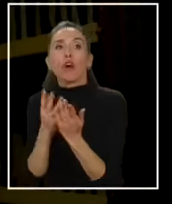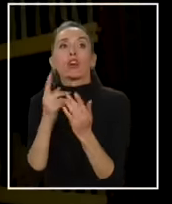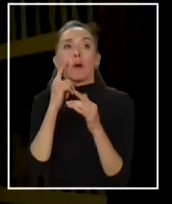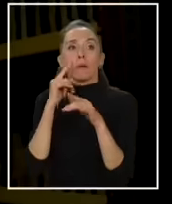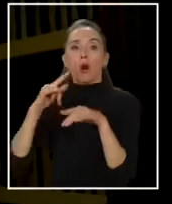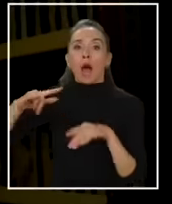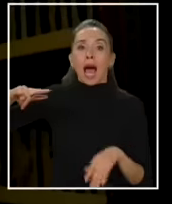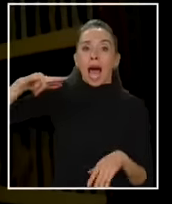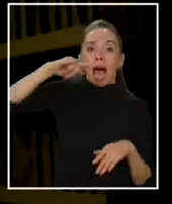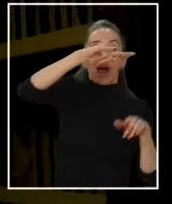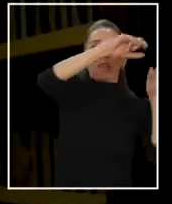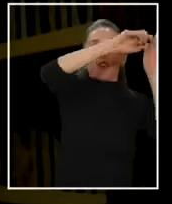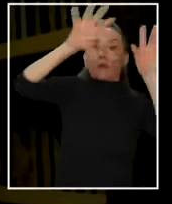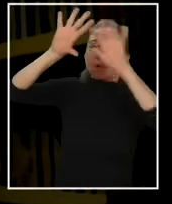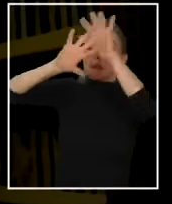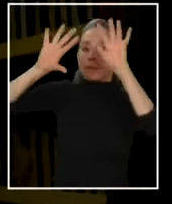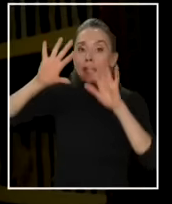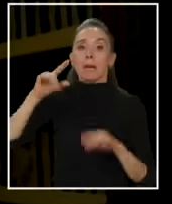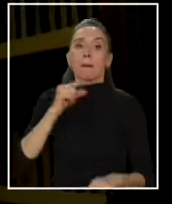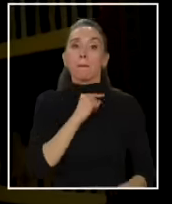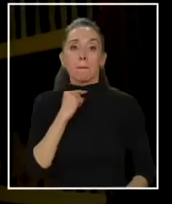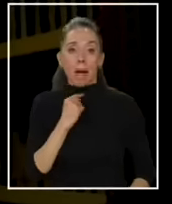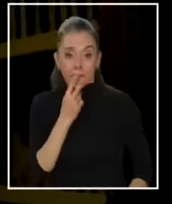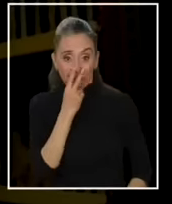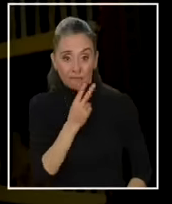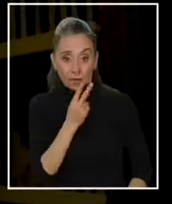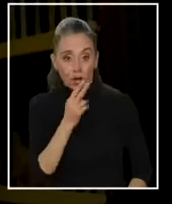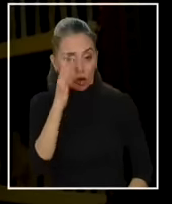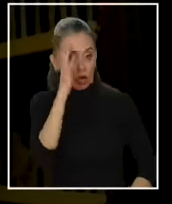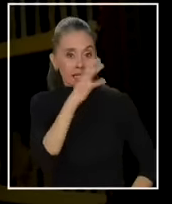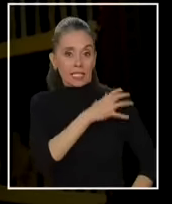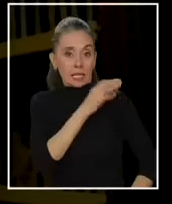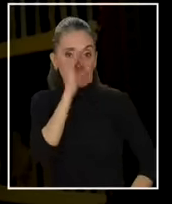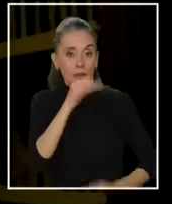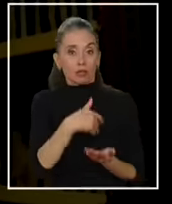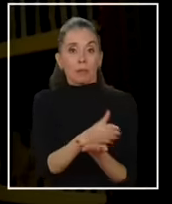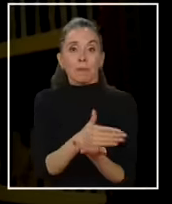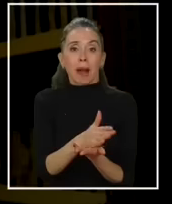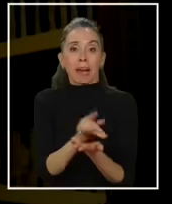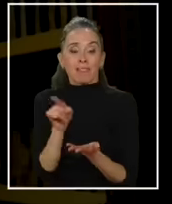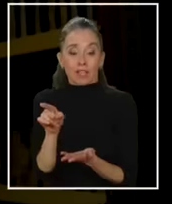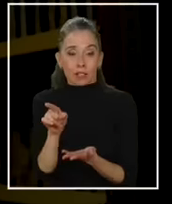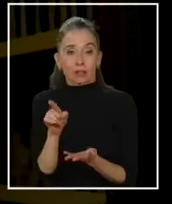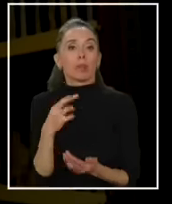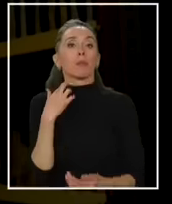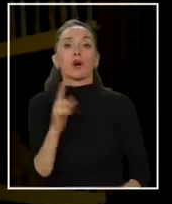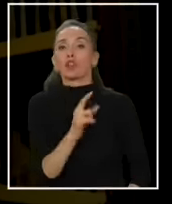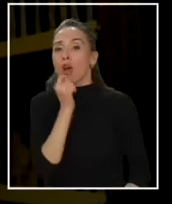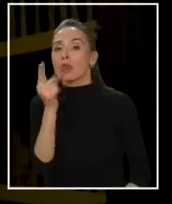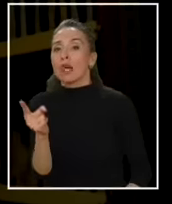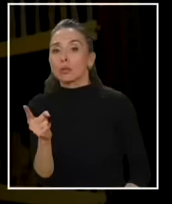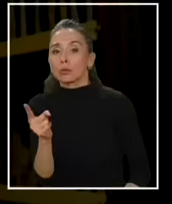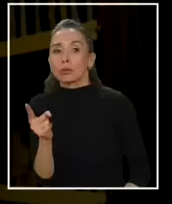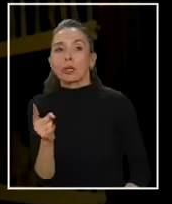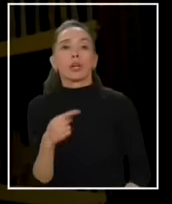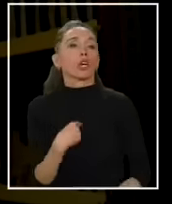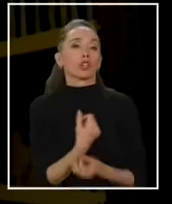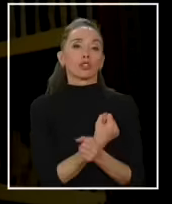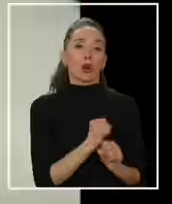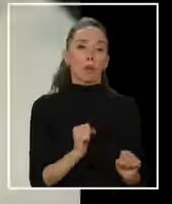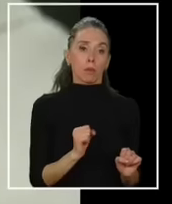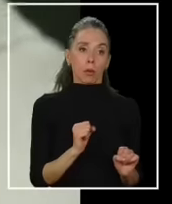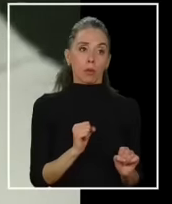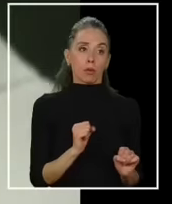en el cielo? Pero si el padre llegó al convencimiento de que el propio general Pinochet estaba detrás de todo, ¿por qué no lo denunció? No pude,